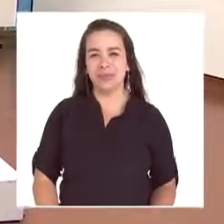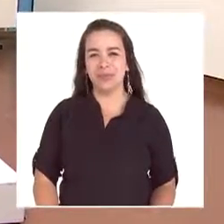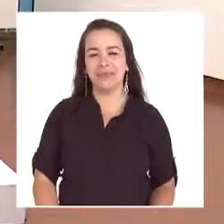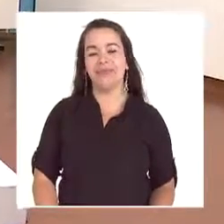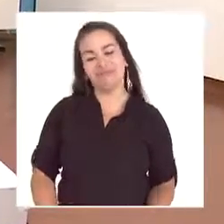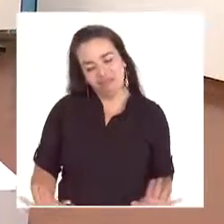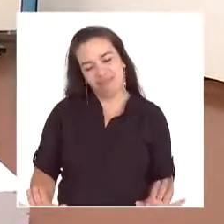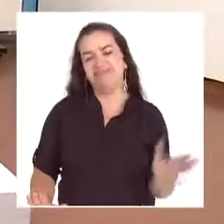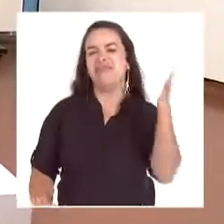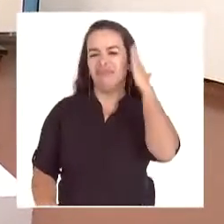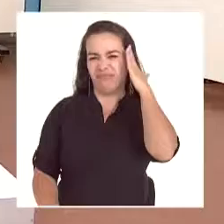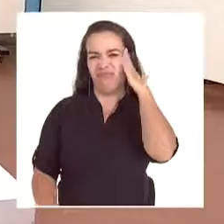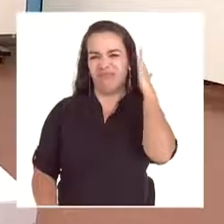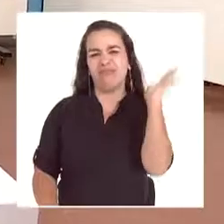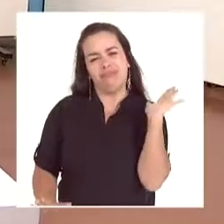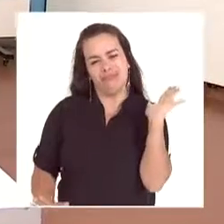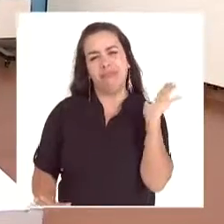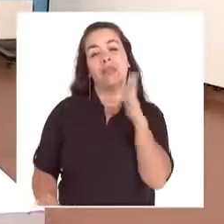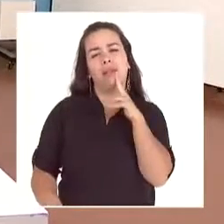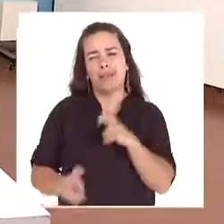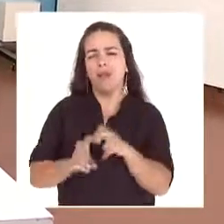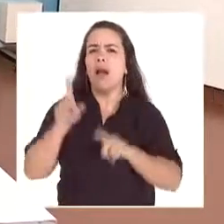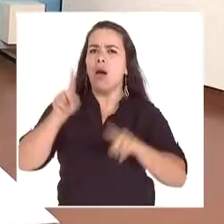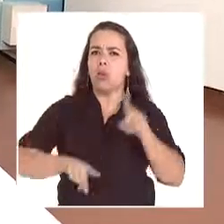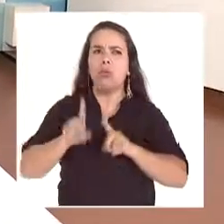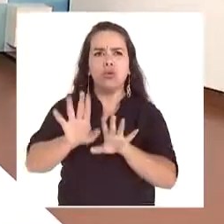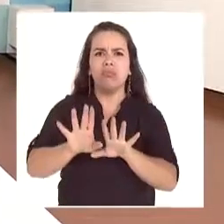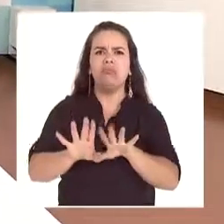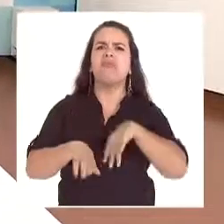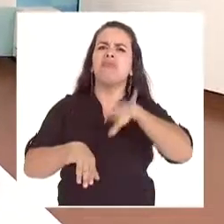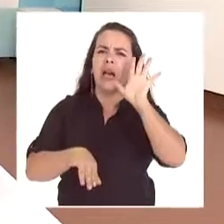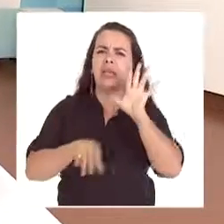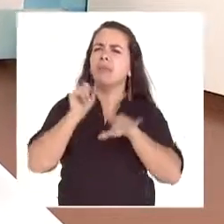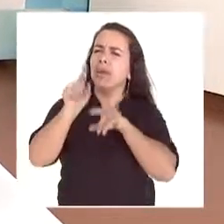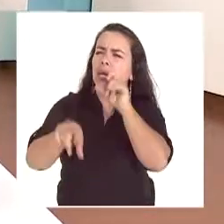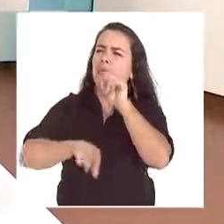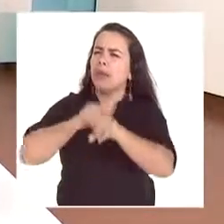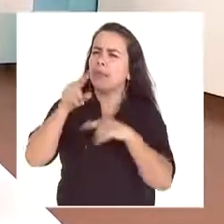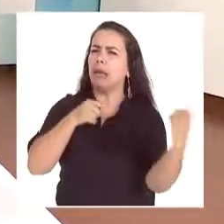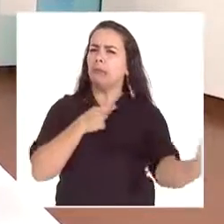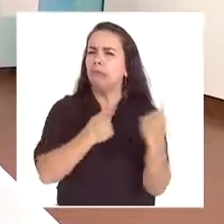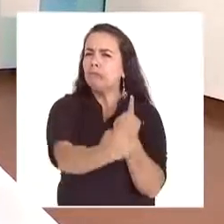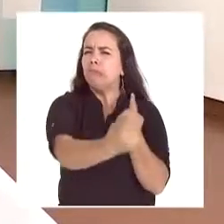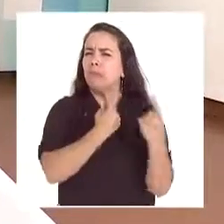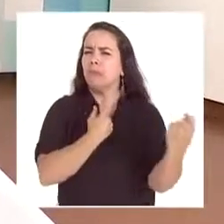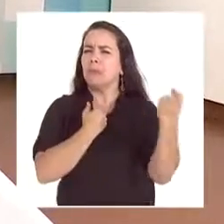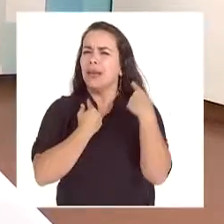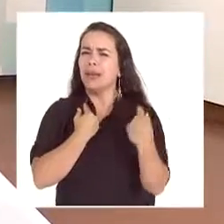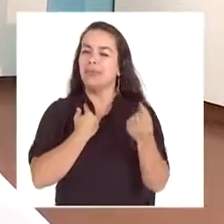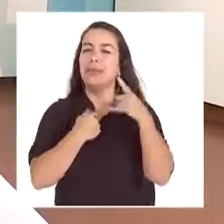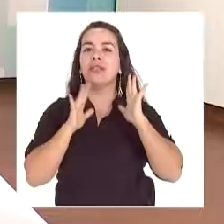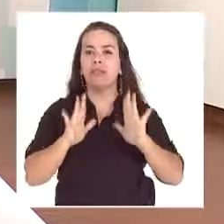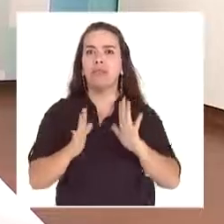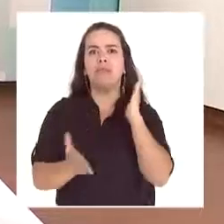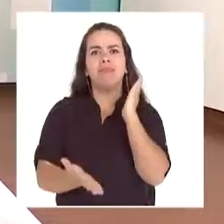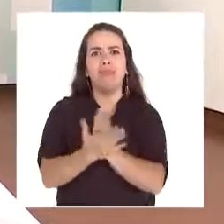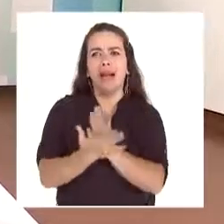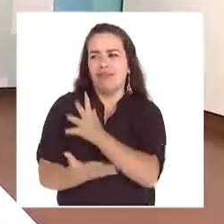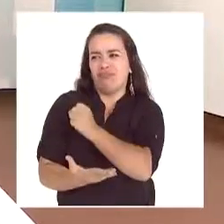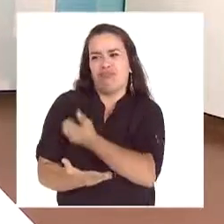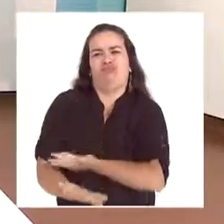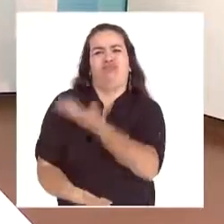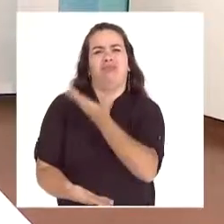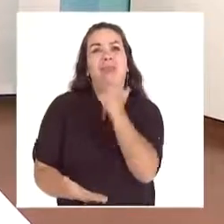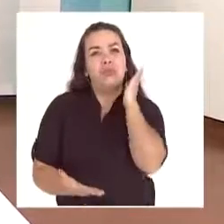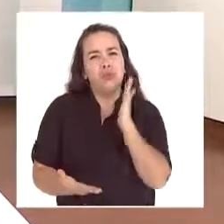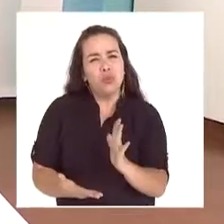Sin lugar a duda, una de las preguntas frecuentes en la consulta es el tema de la hipertensión. Y uno se encuentra